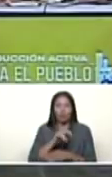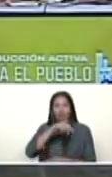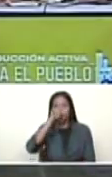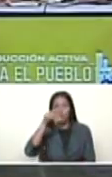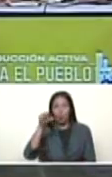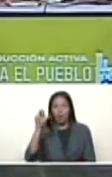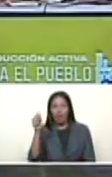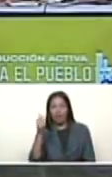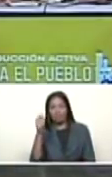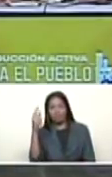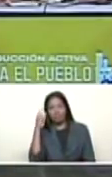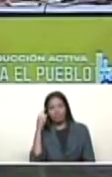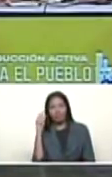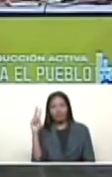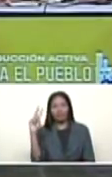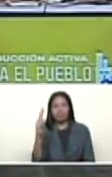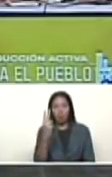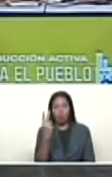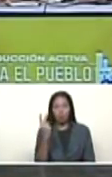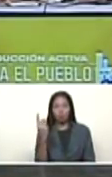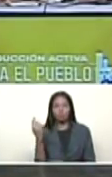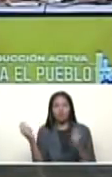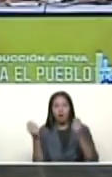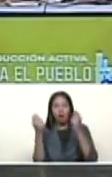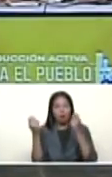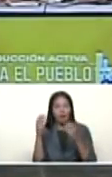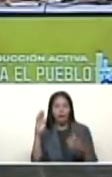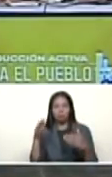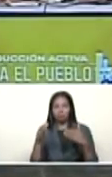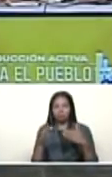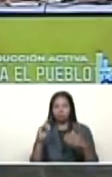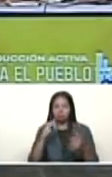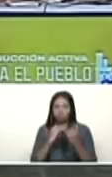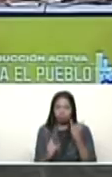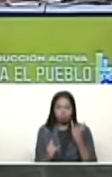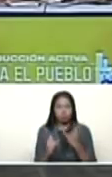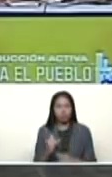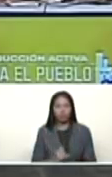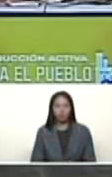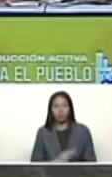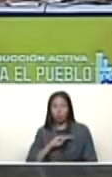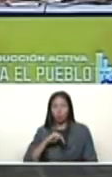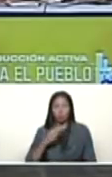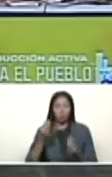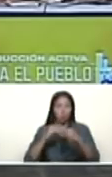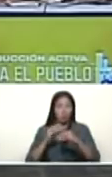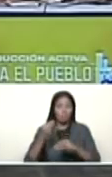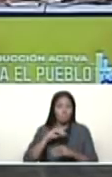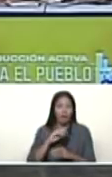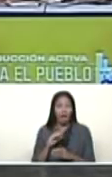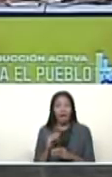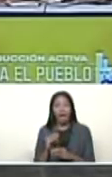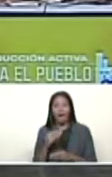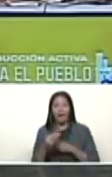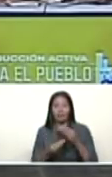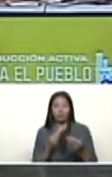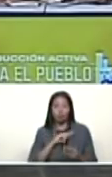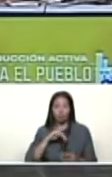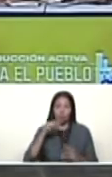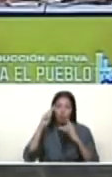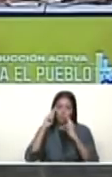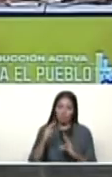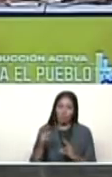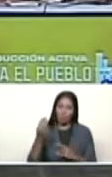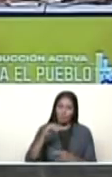Y segunda jornada, acaba de concluir la segunda jornada. Hemos acordado ser muy prudentes y nosotros respetamos